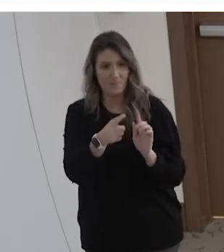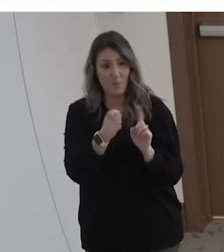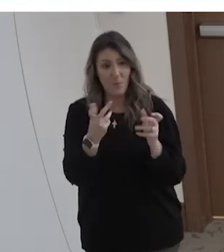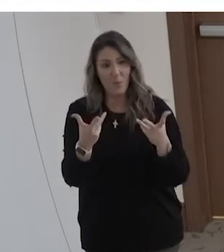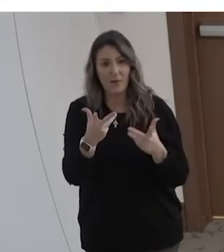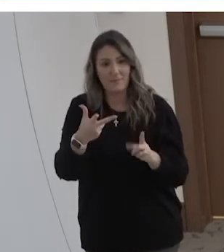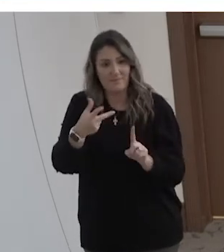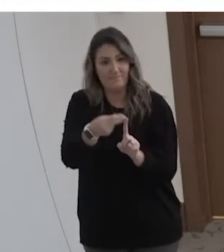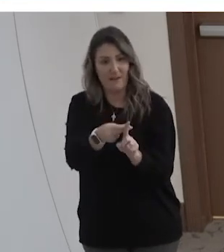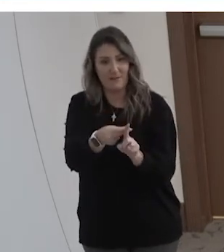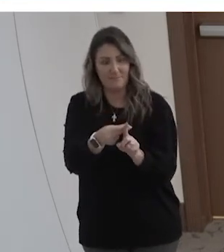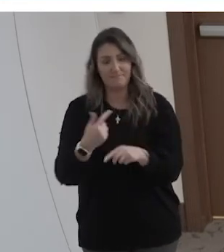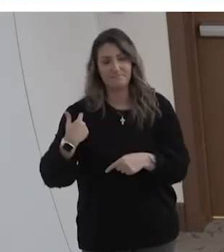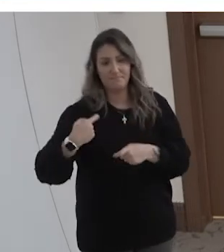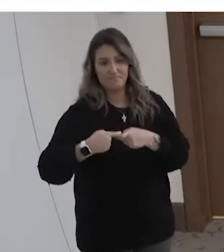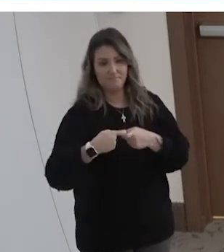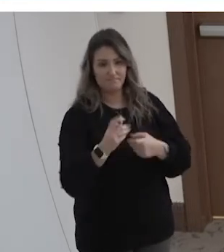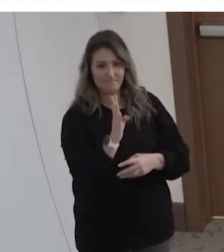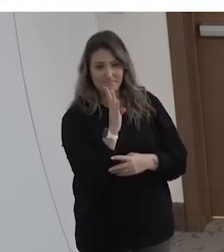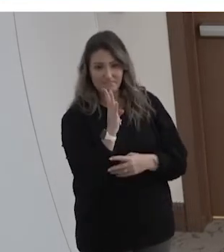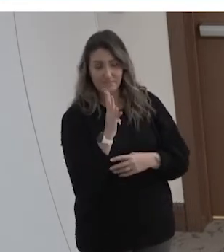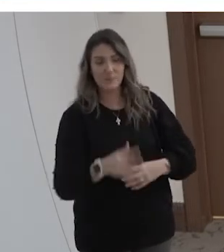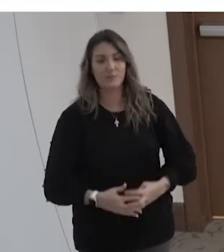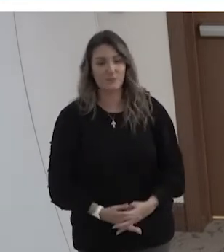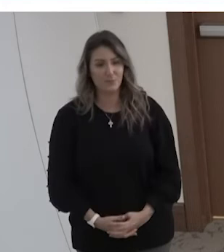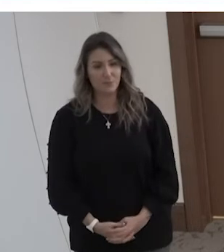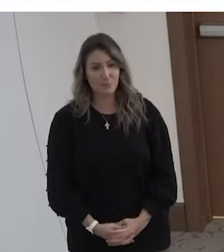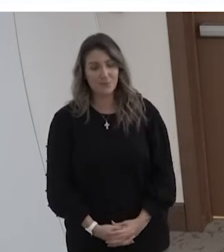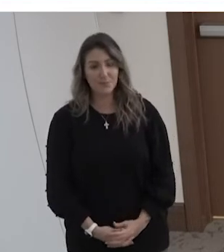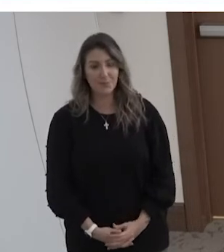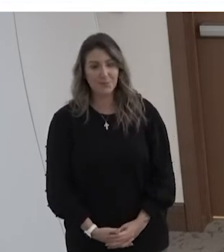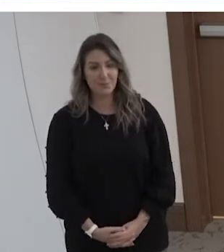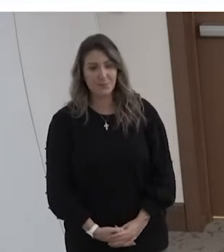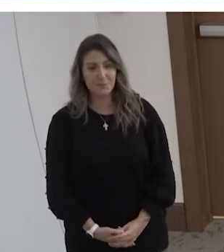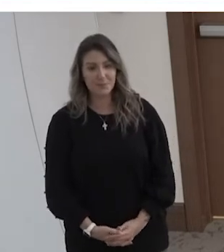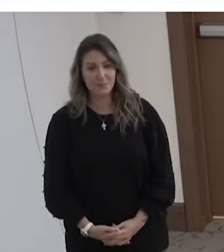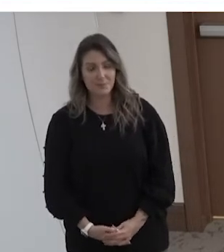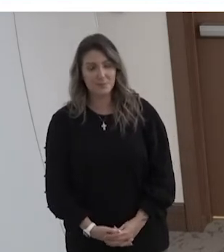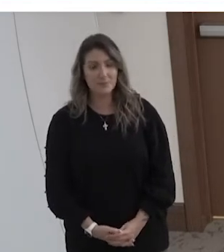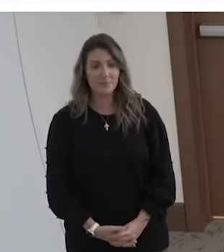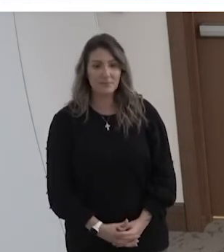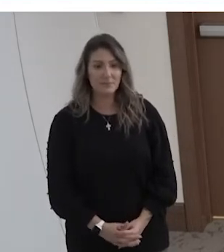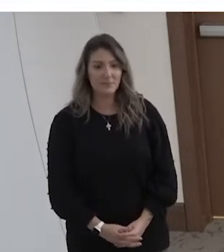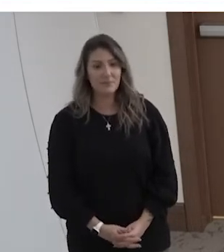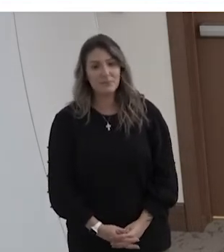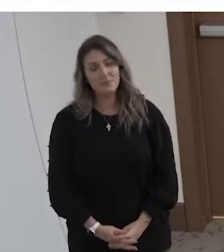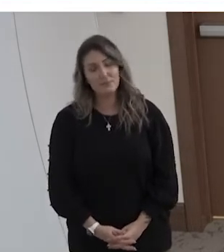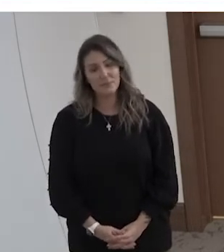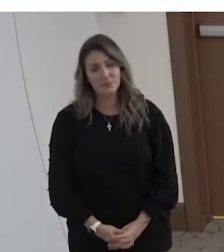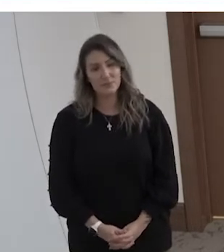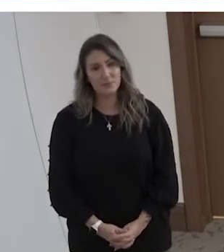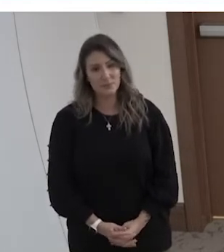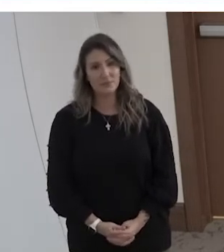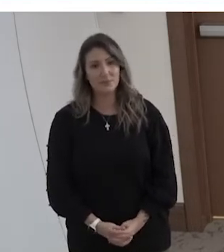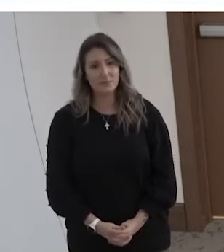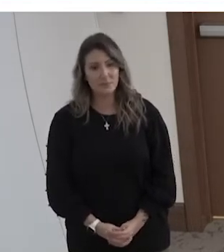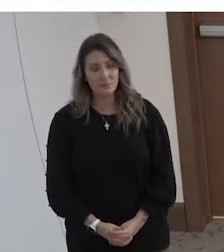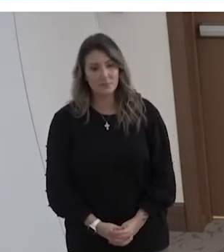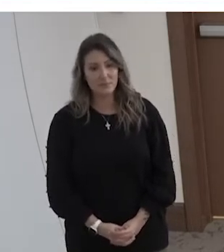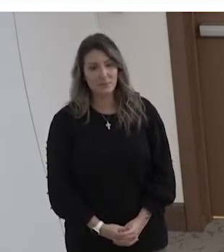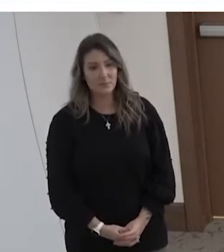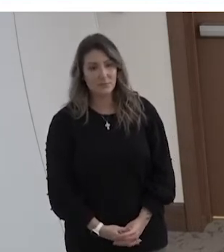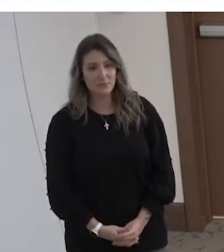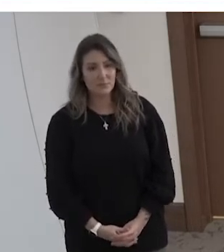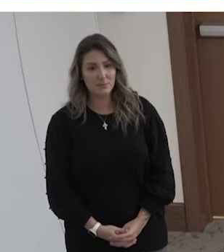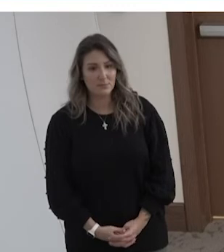vaccine. Y es importante mencionar que en los estudios de niños de 5 a 11 años no